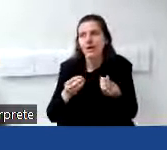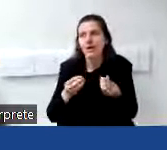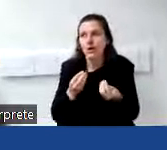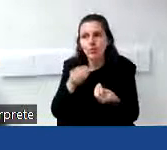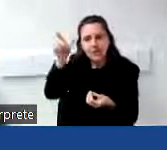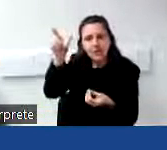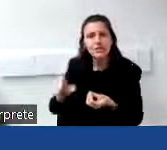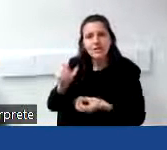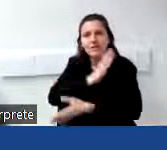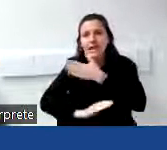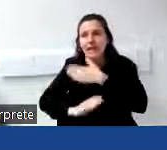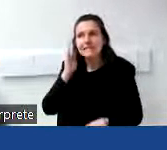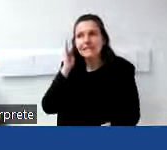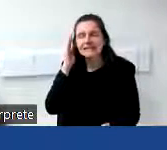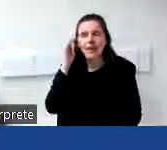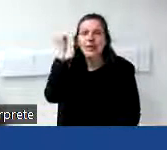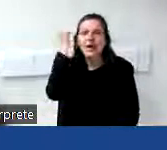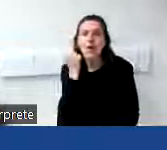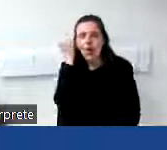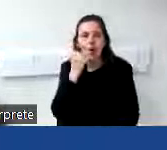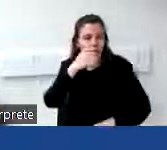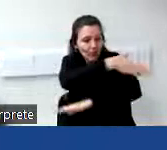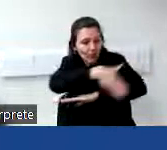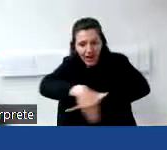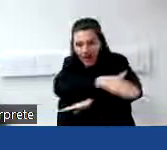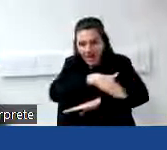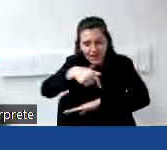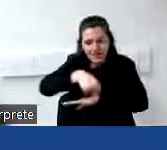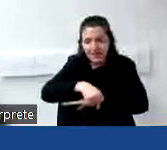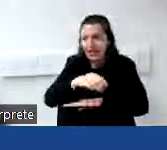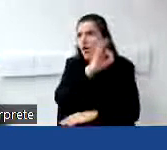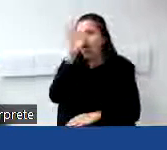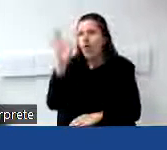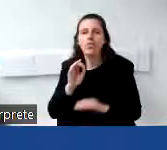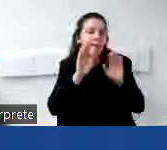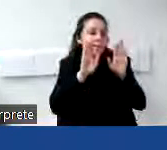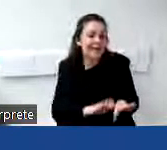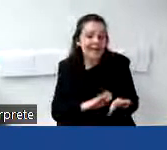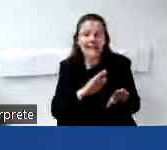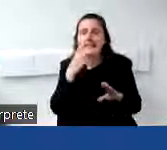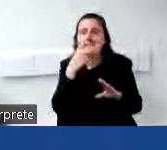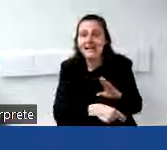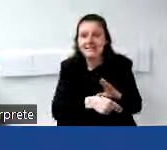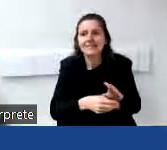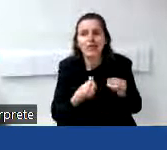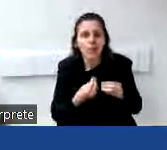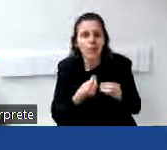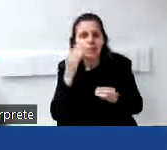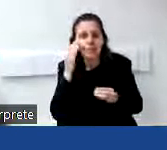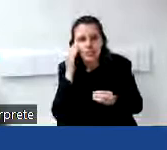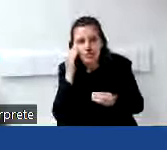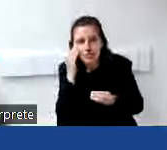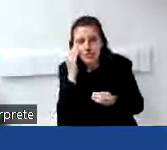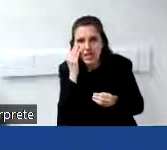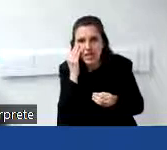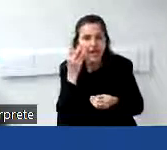por ahí, ¿tá? O de qué forma, si es una parada de taxi, sé si hay taxis accesibles, ¿tá? De